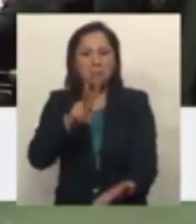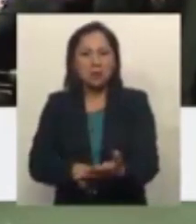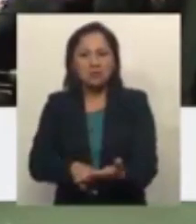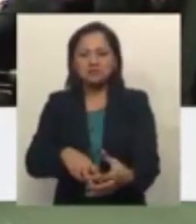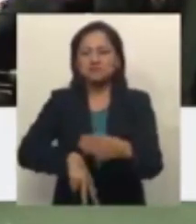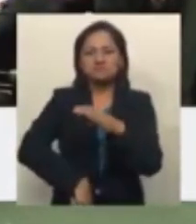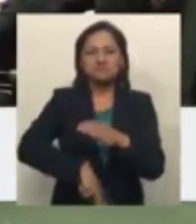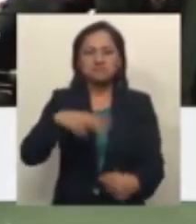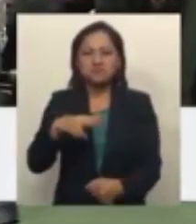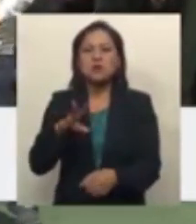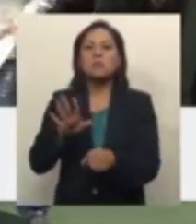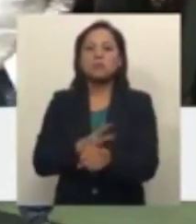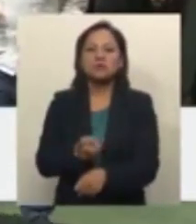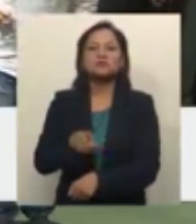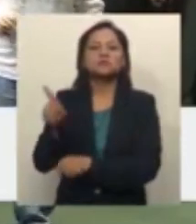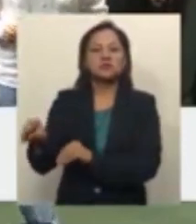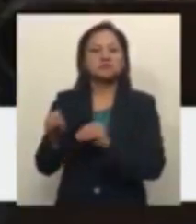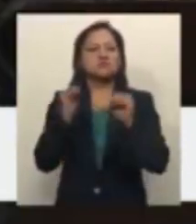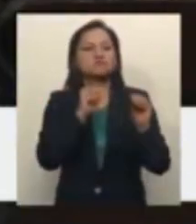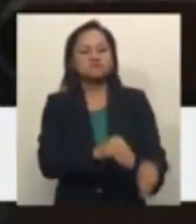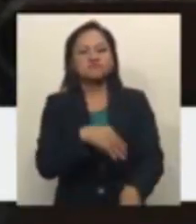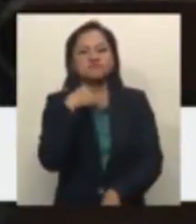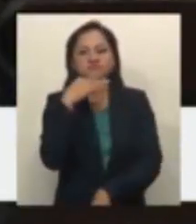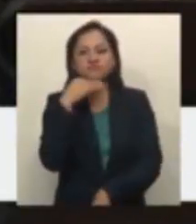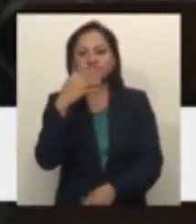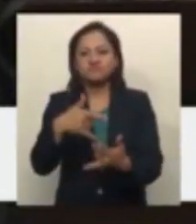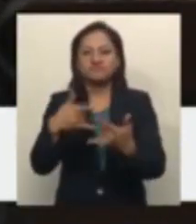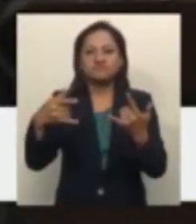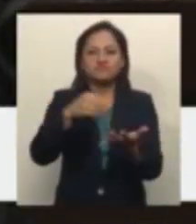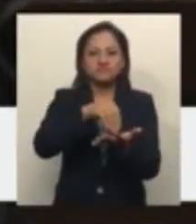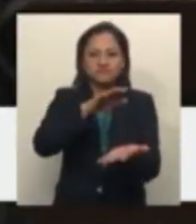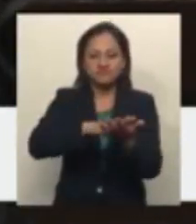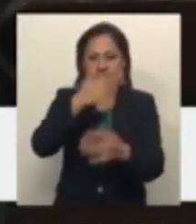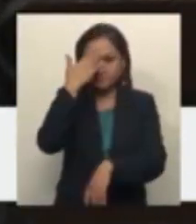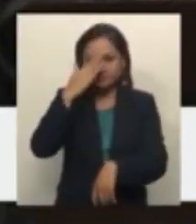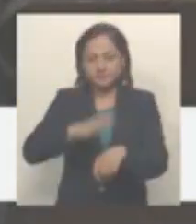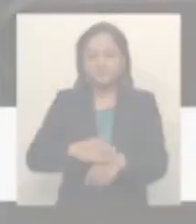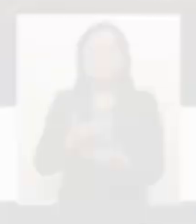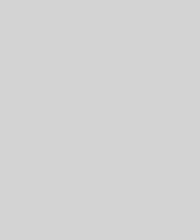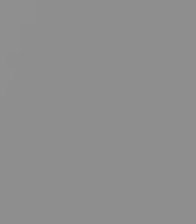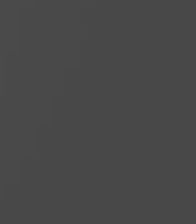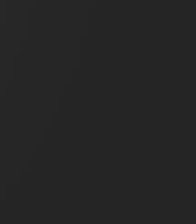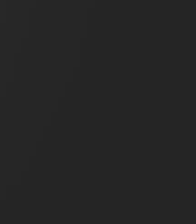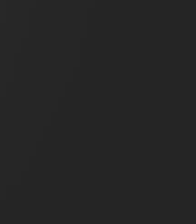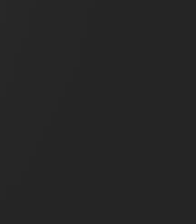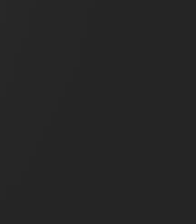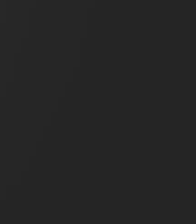basurero de la historia. Tiene la palabra la diputada Isabel Guerra Villarreal.